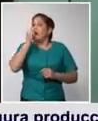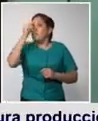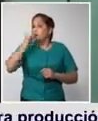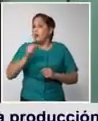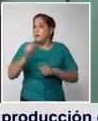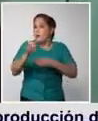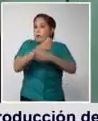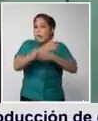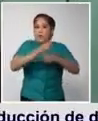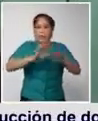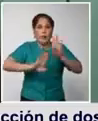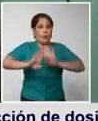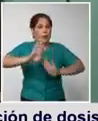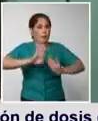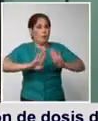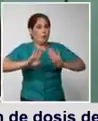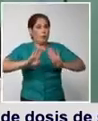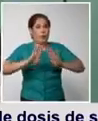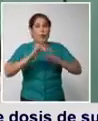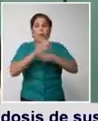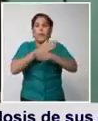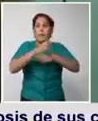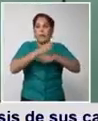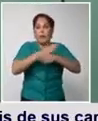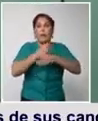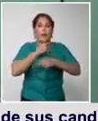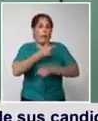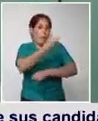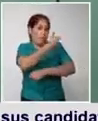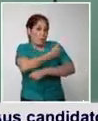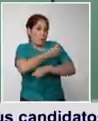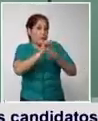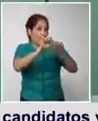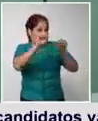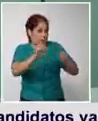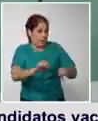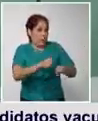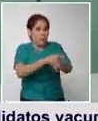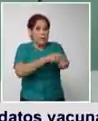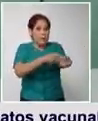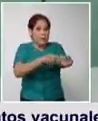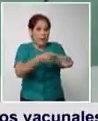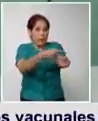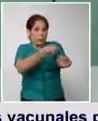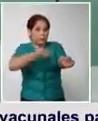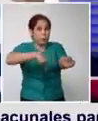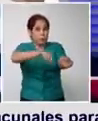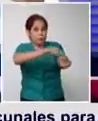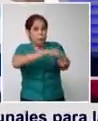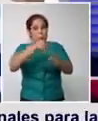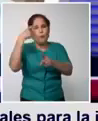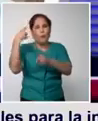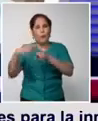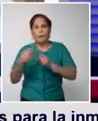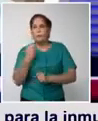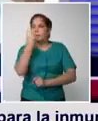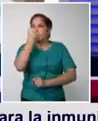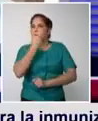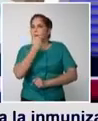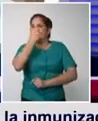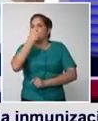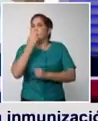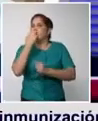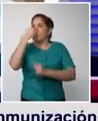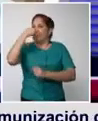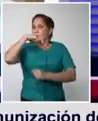diferencia la inmunidad de mucosa de la inmunidad sistémica en la circulación sanguínea y este es un virus